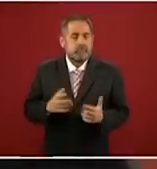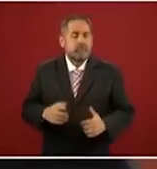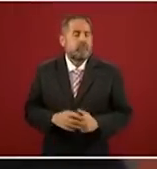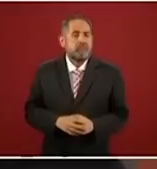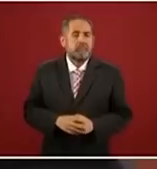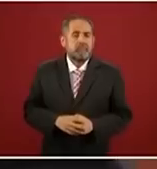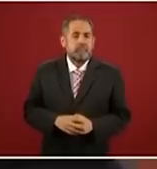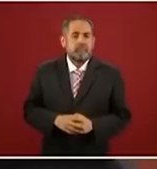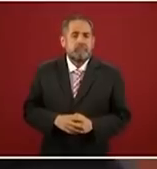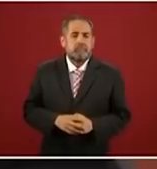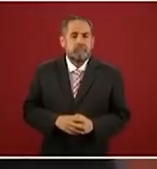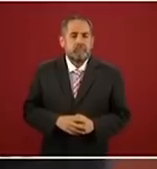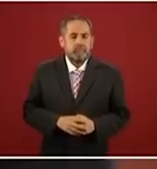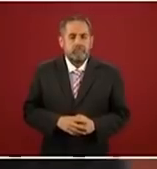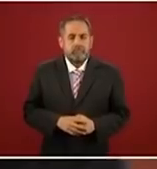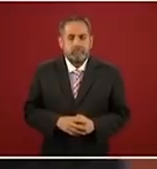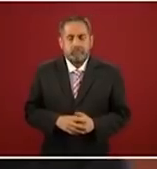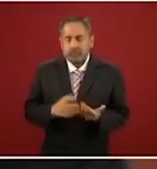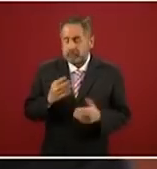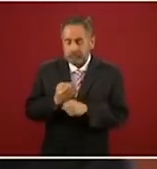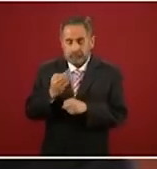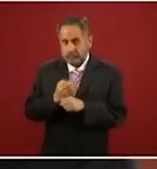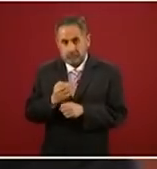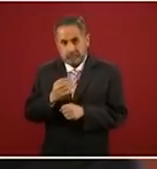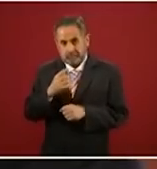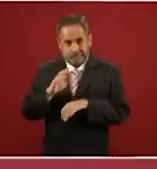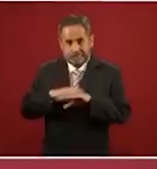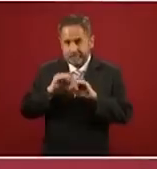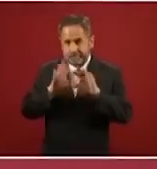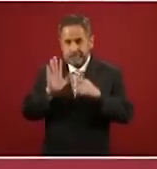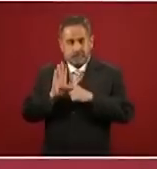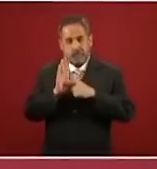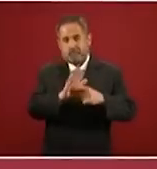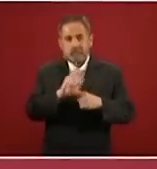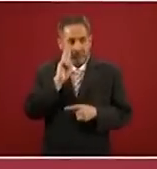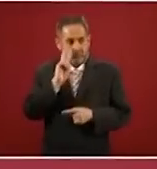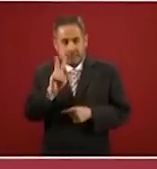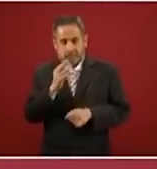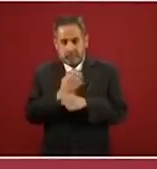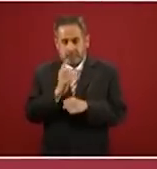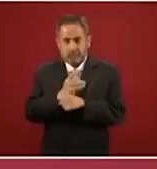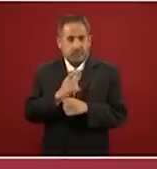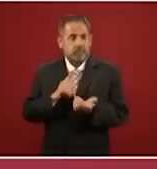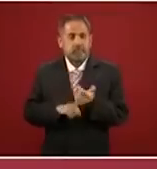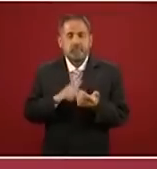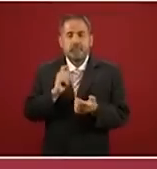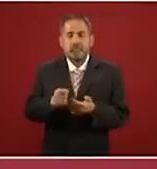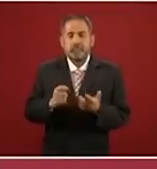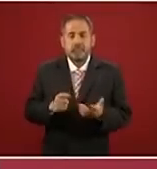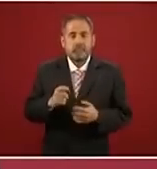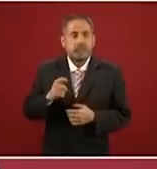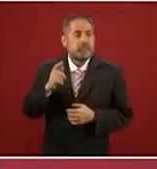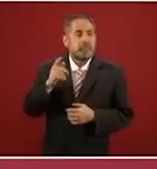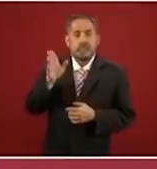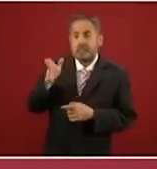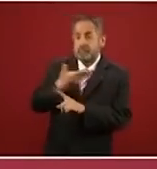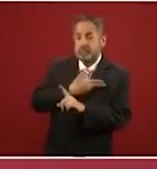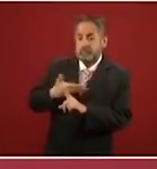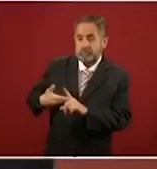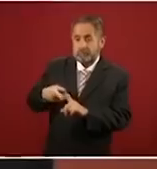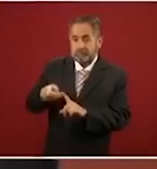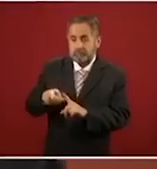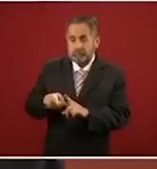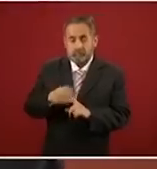qué mejor ejemplo que el que solo podía disponer el presidente de